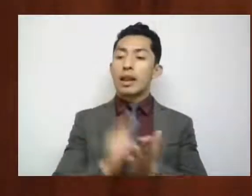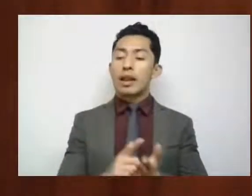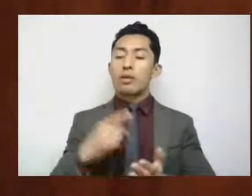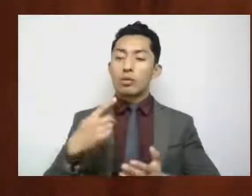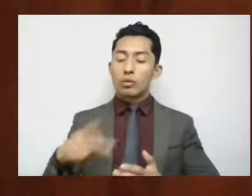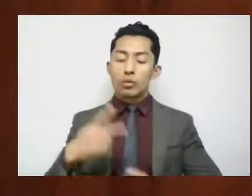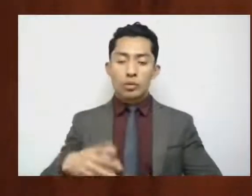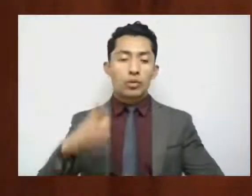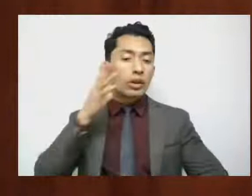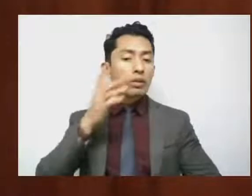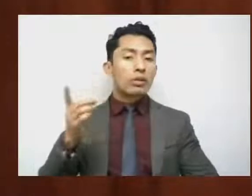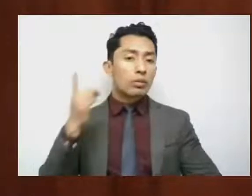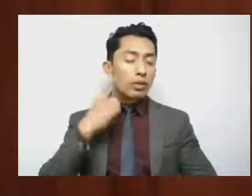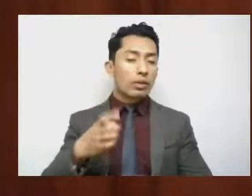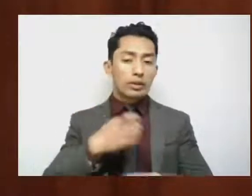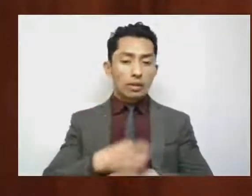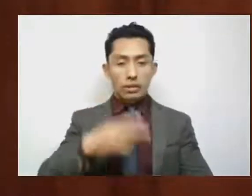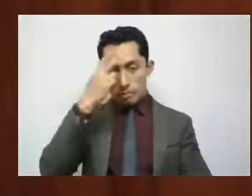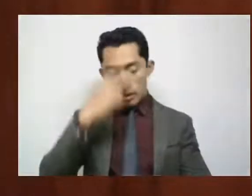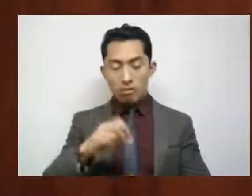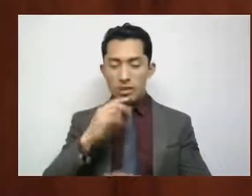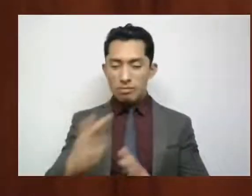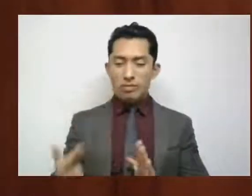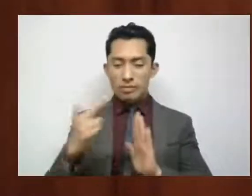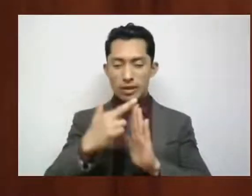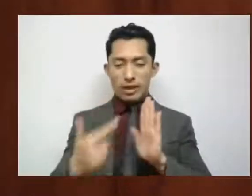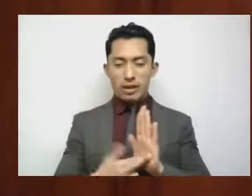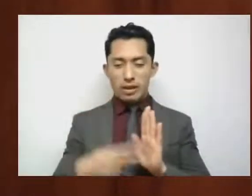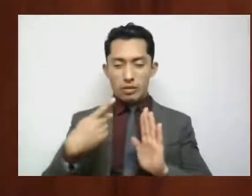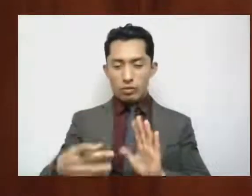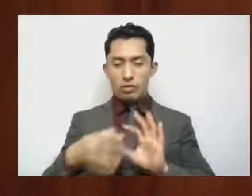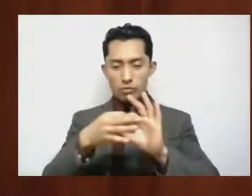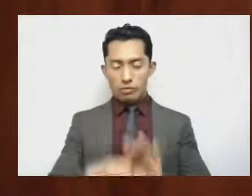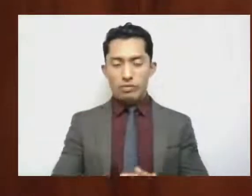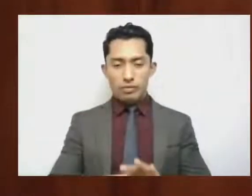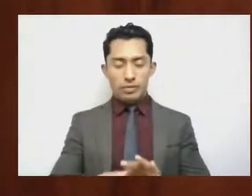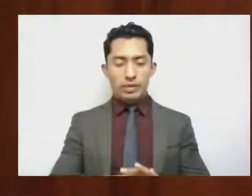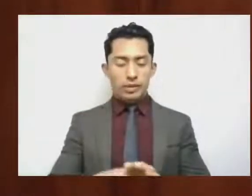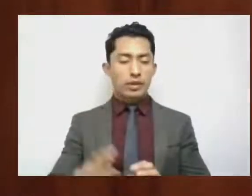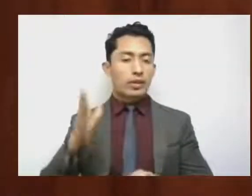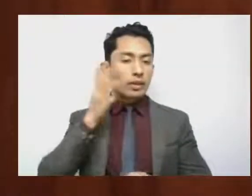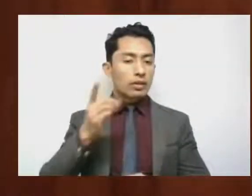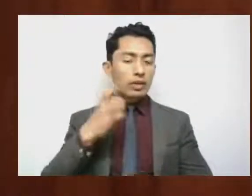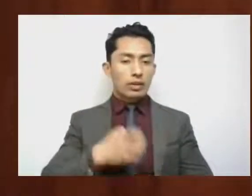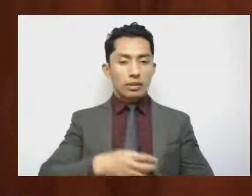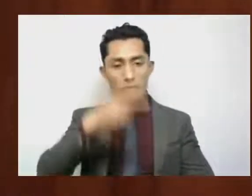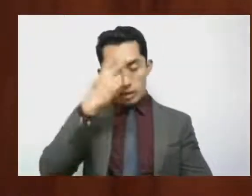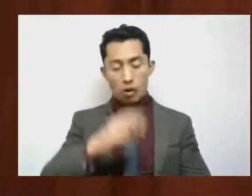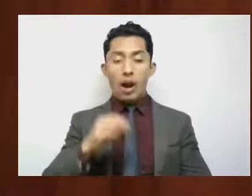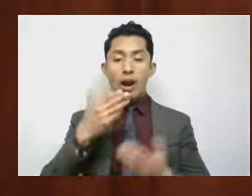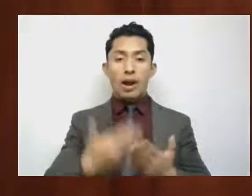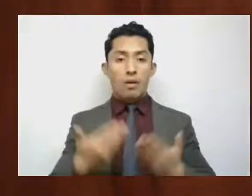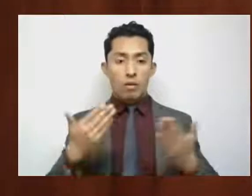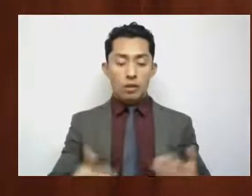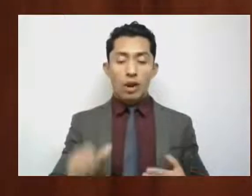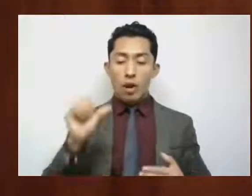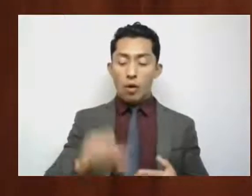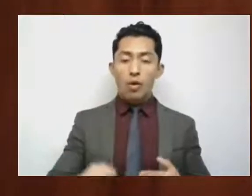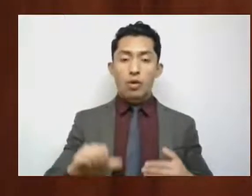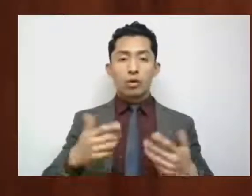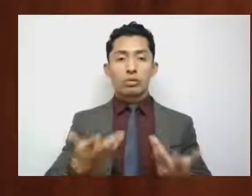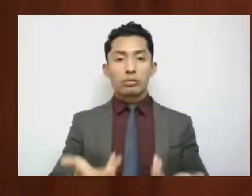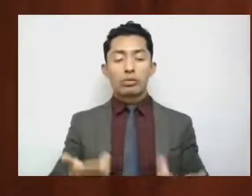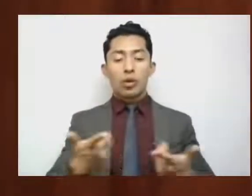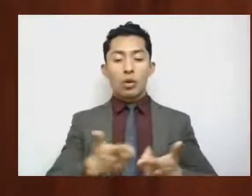Legislativo y el reglamento de esta honorable Cámara, el día de hoy, la bancada